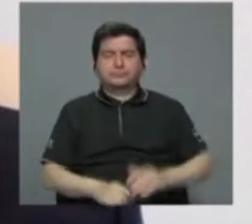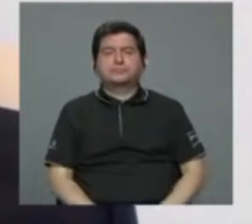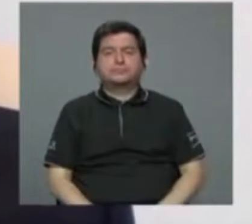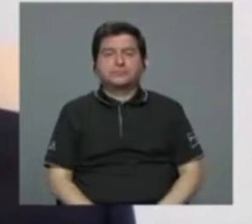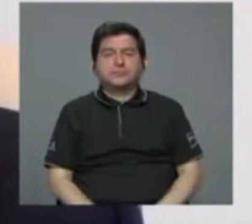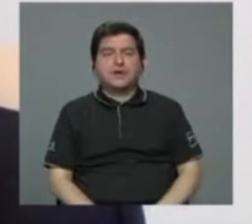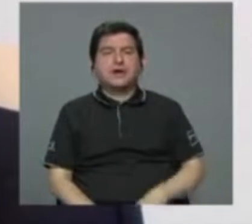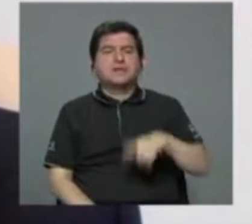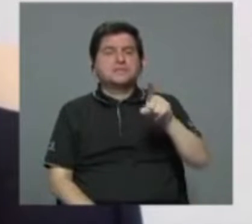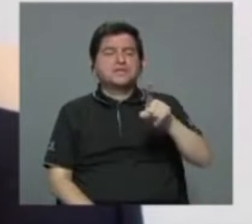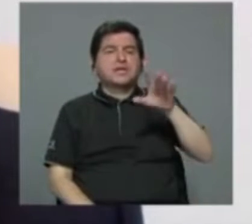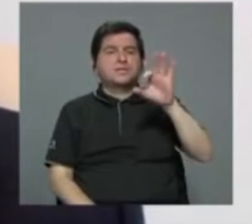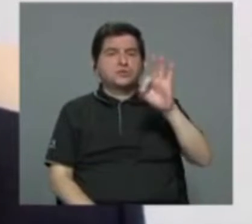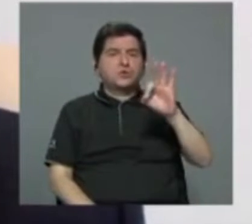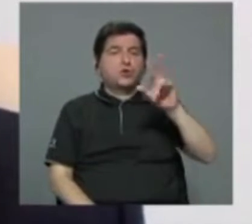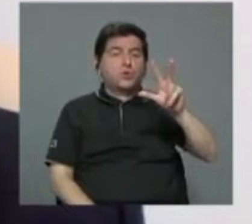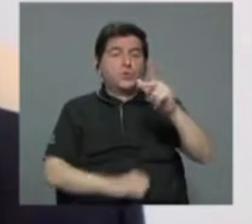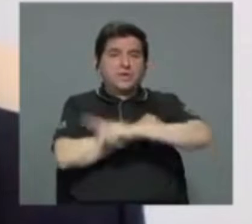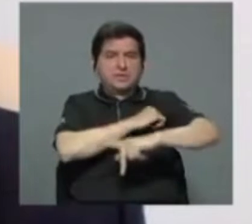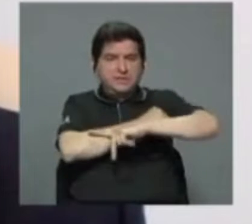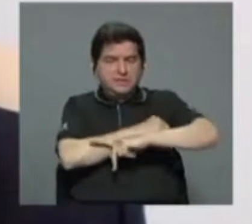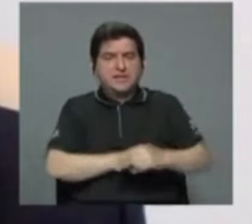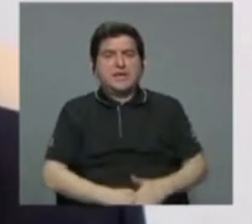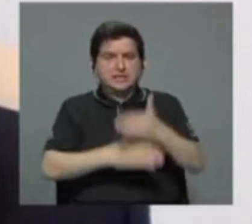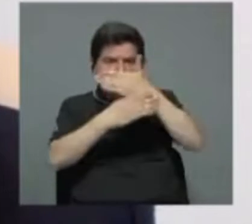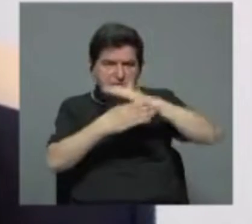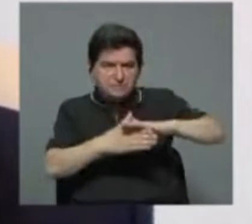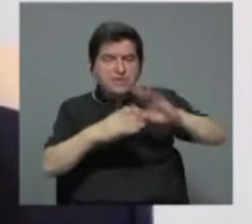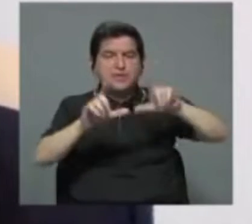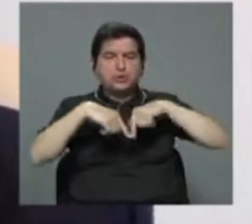los 193 países en